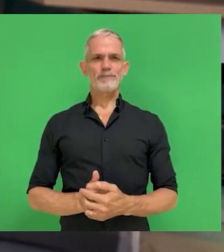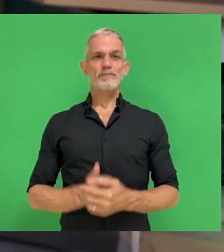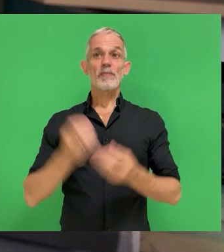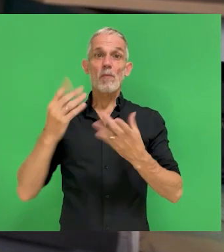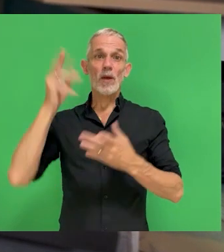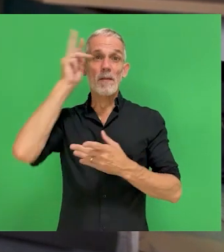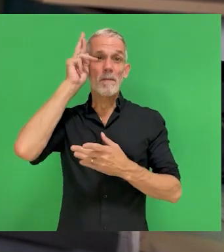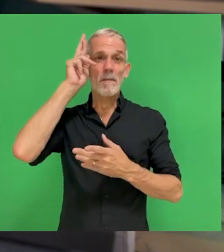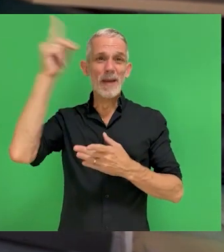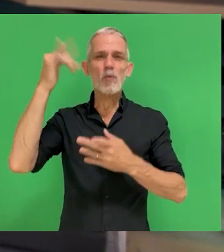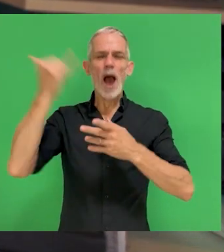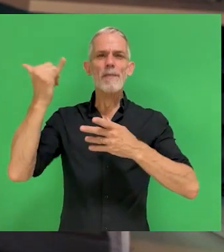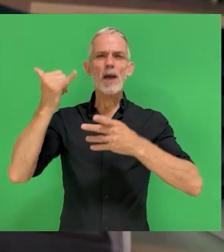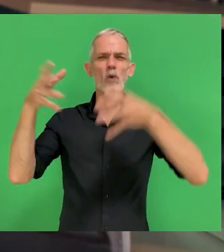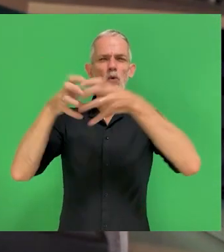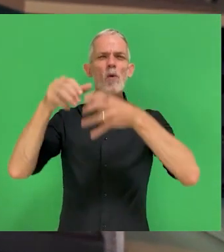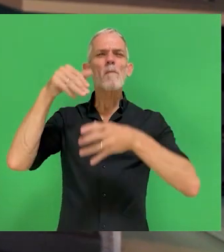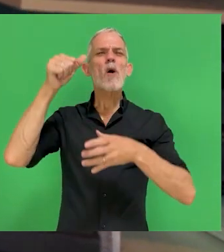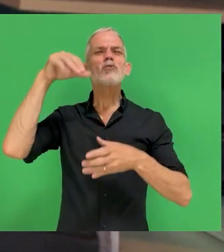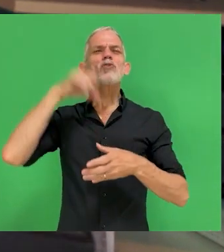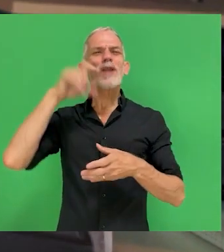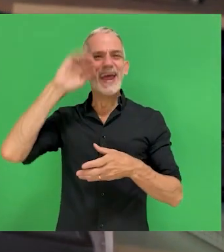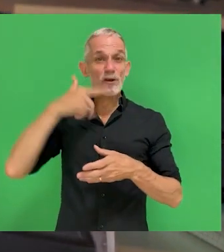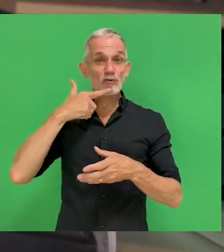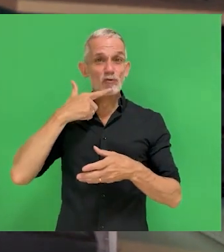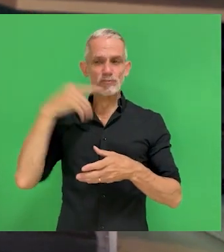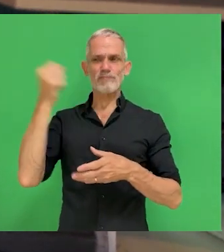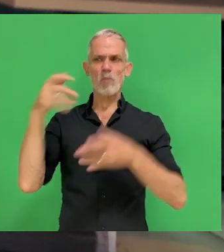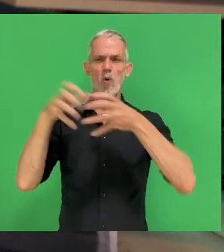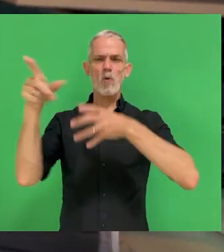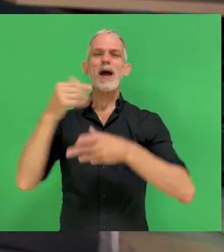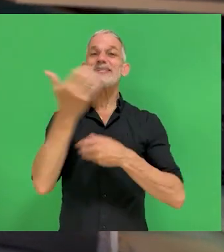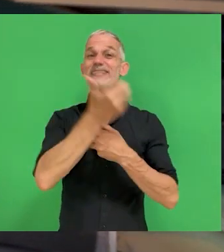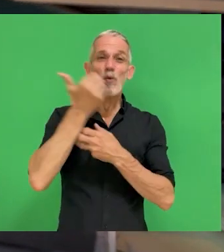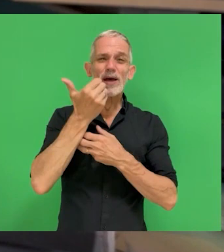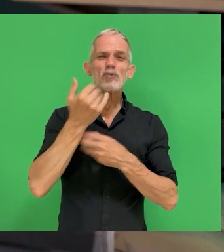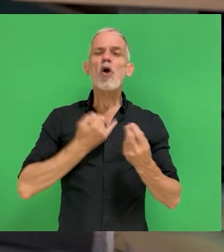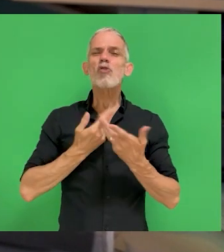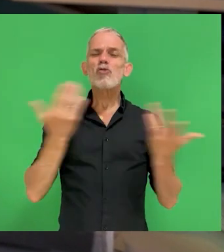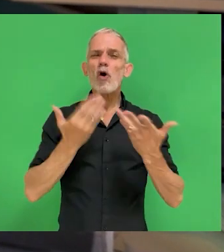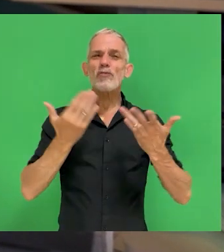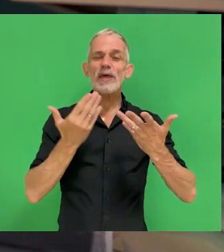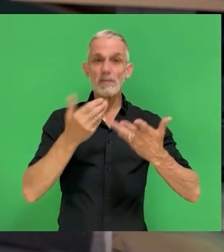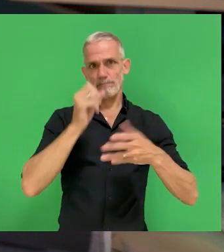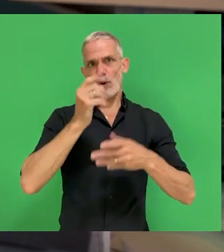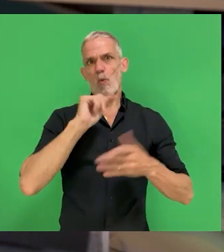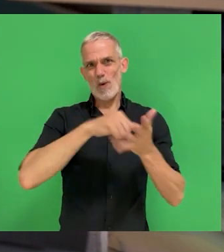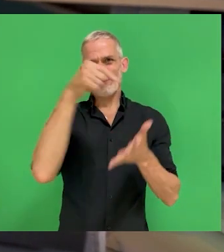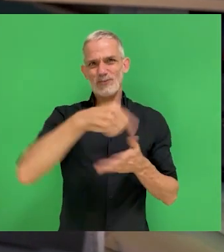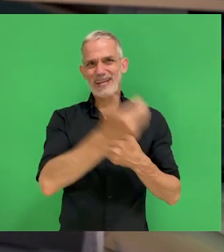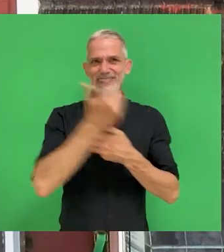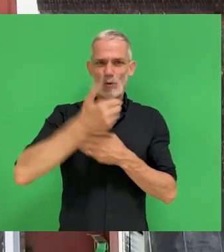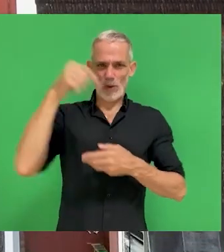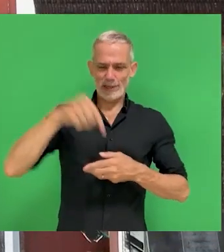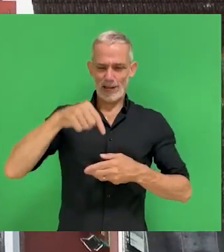Porque en Perú había una base de montoneros importante. Pero el secuestro original es en Buenos Aires, acá en